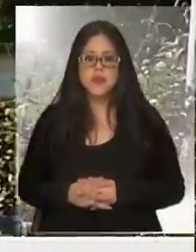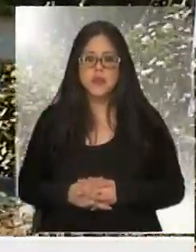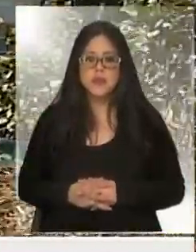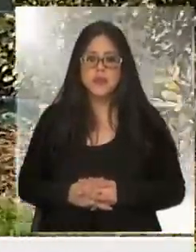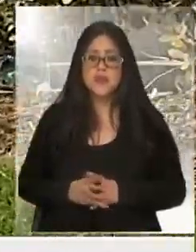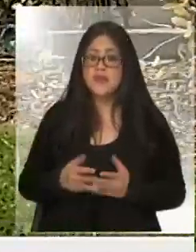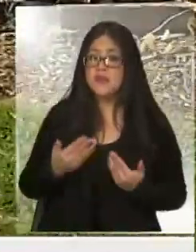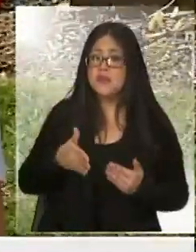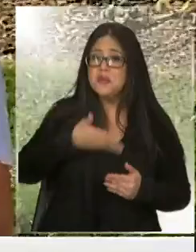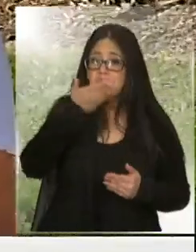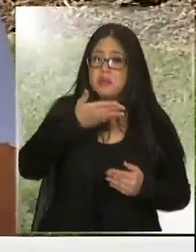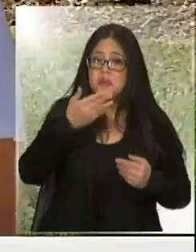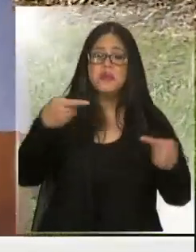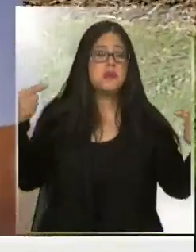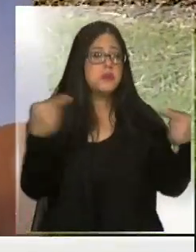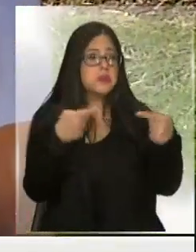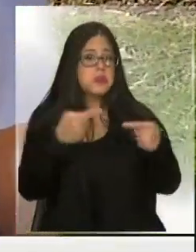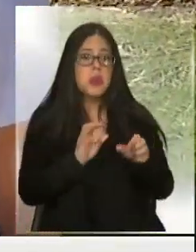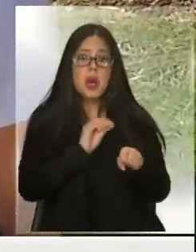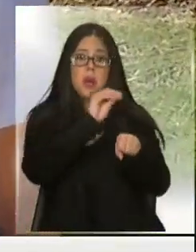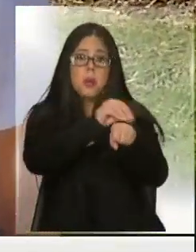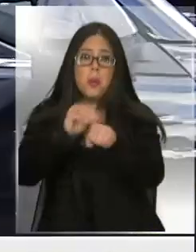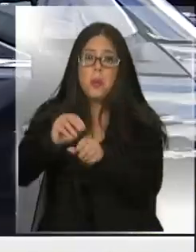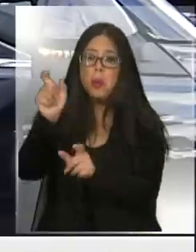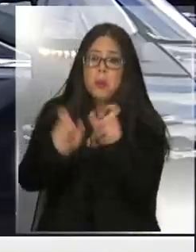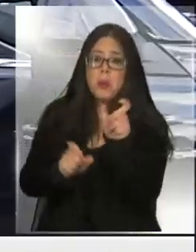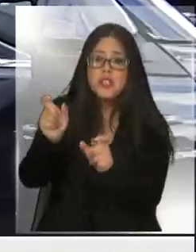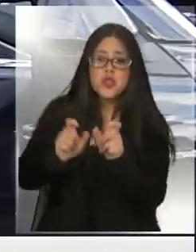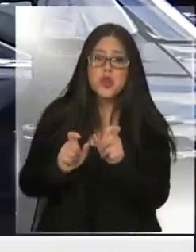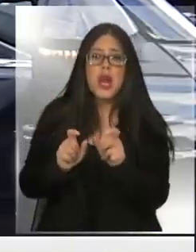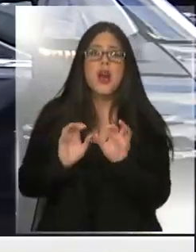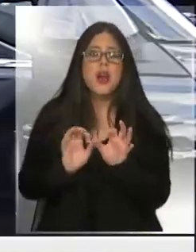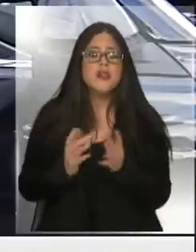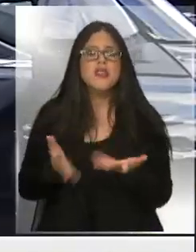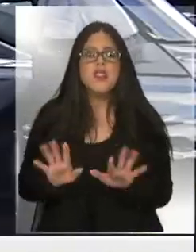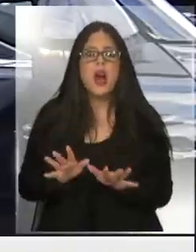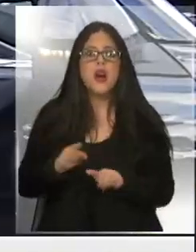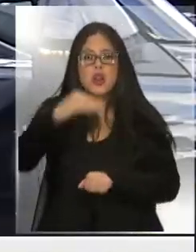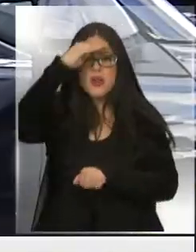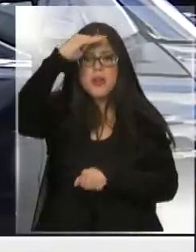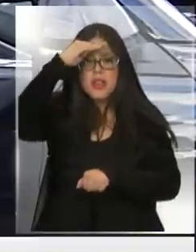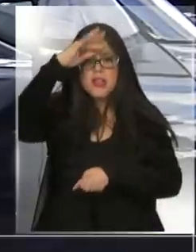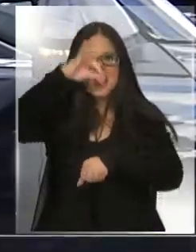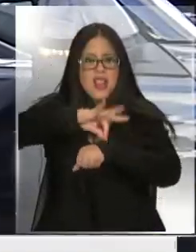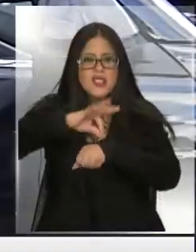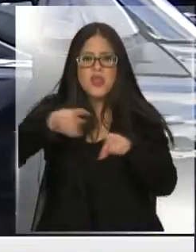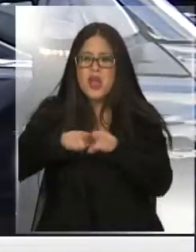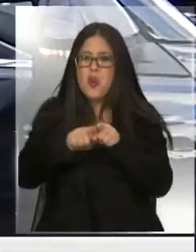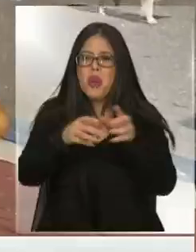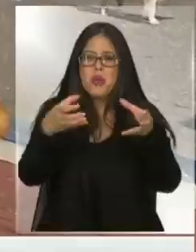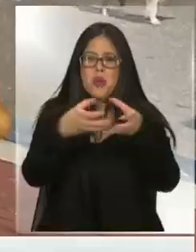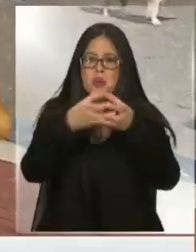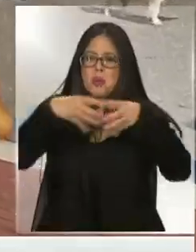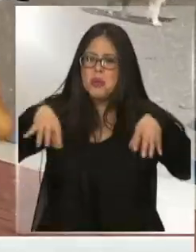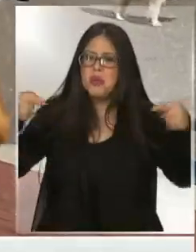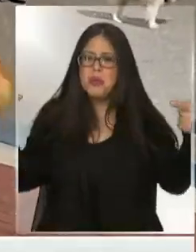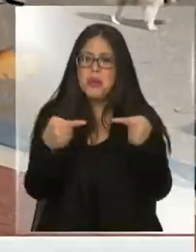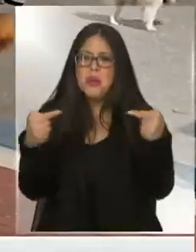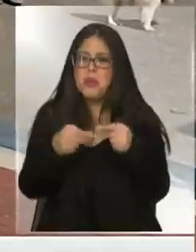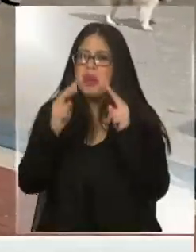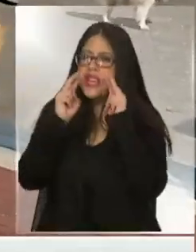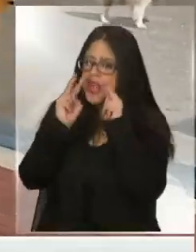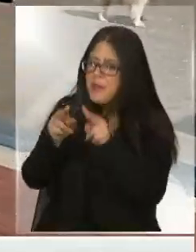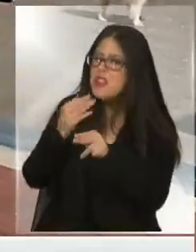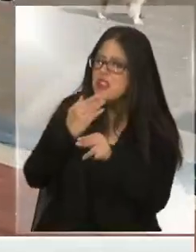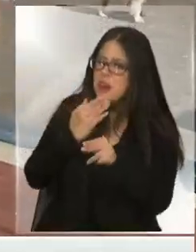Mensajes que se contradicen con las recomendaciones de los expertos de la salud y que han polarizado aún más a los estadounidenses en un país que ha visto morir a más